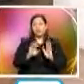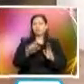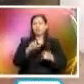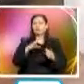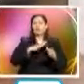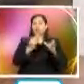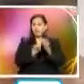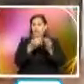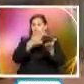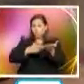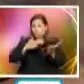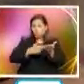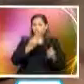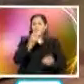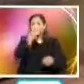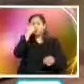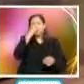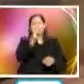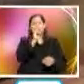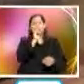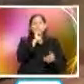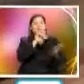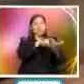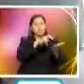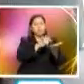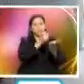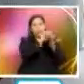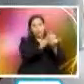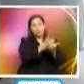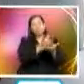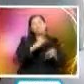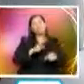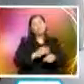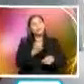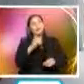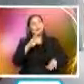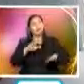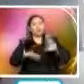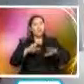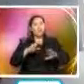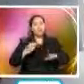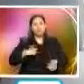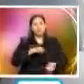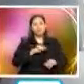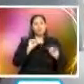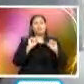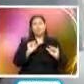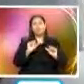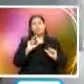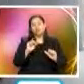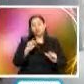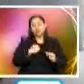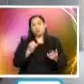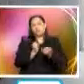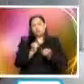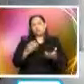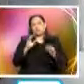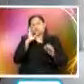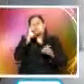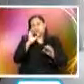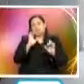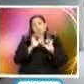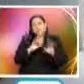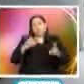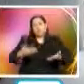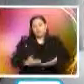estos talleres, esta escuela para padres, porque, bueno, en algún momento no estamos exentos, ¿no? Claro está, de que llegue a nuestra vida, a